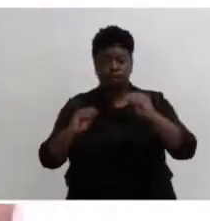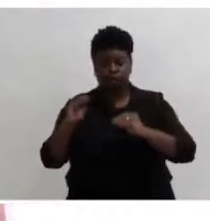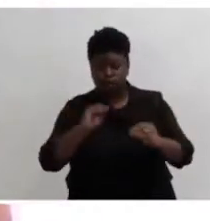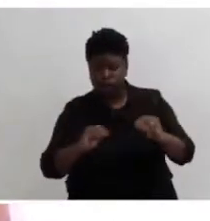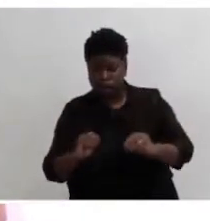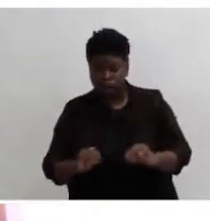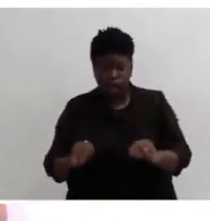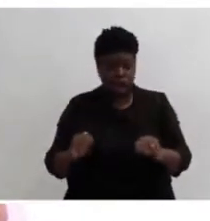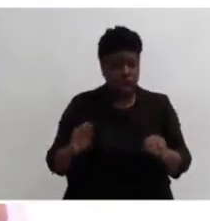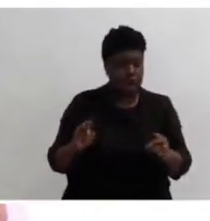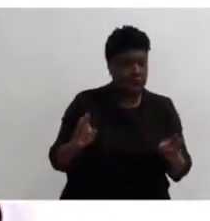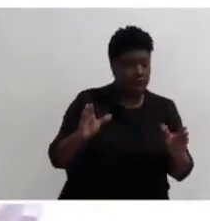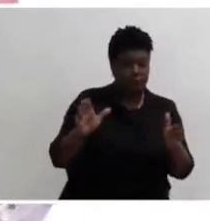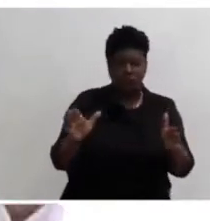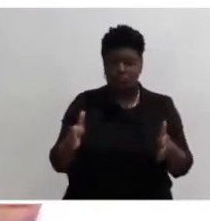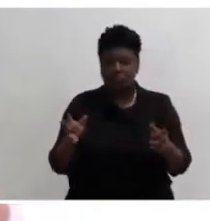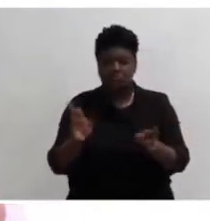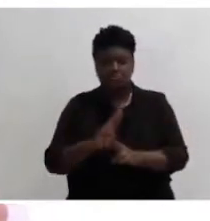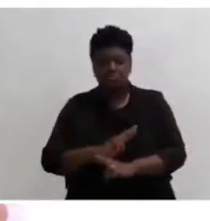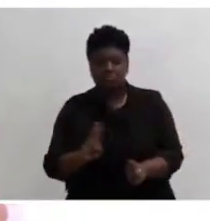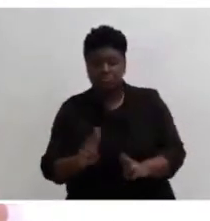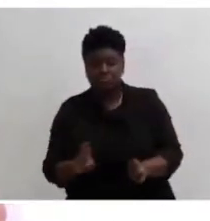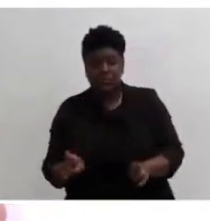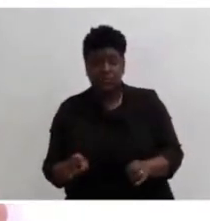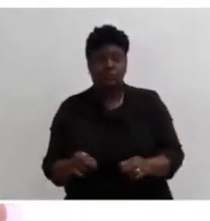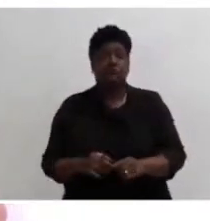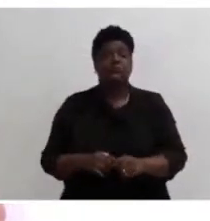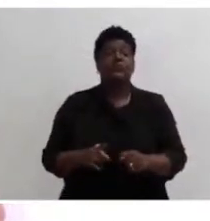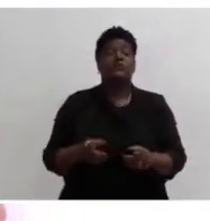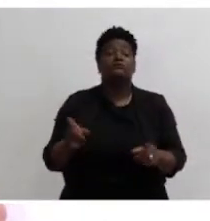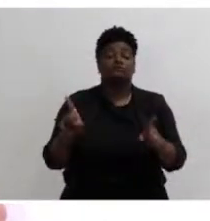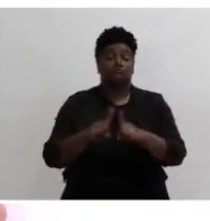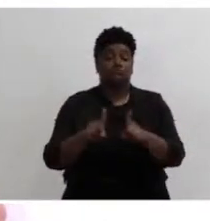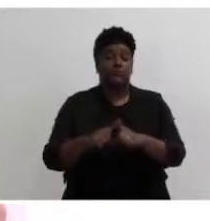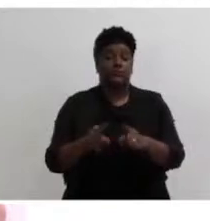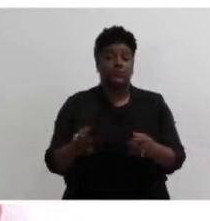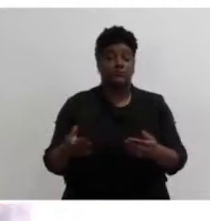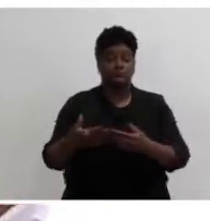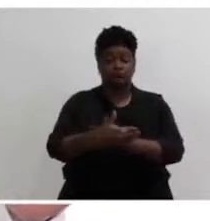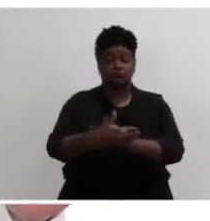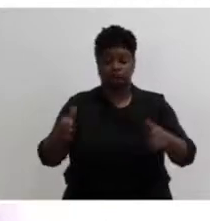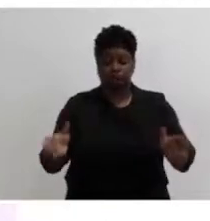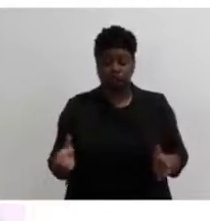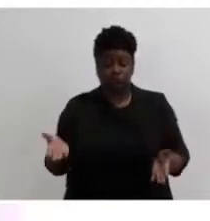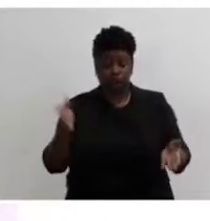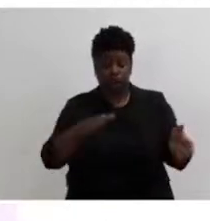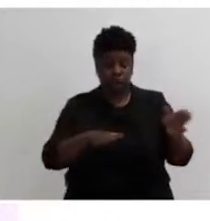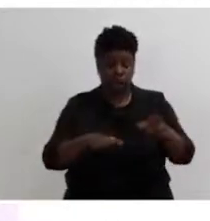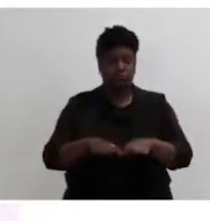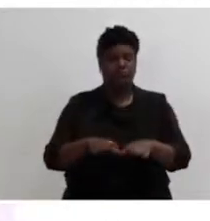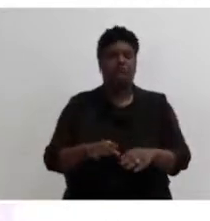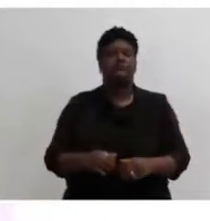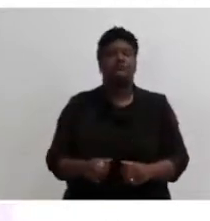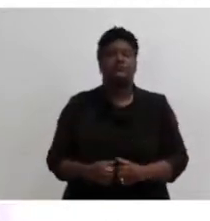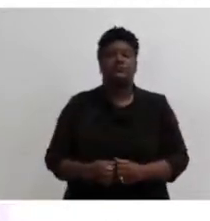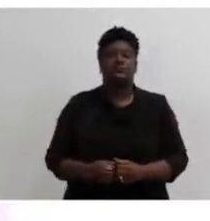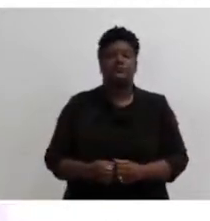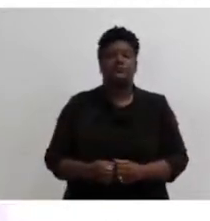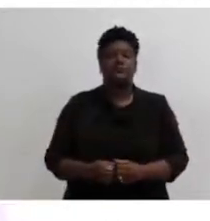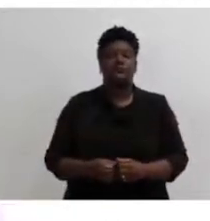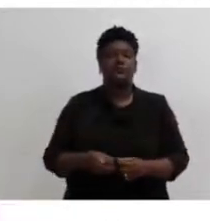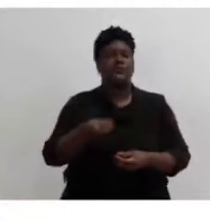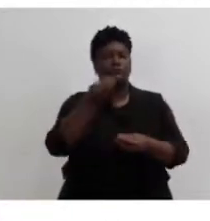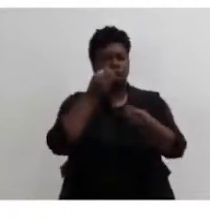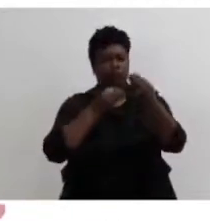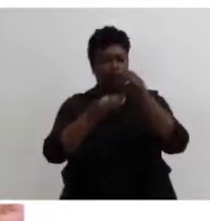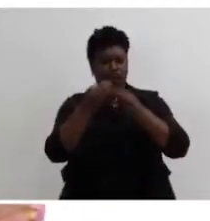cabo en un salón adyacente. Durante la hora del almuerzo crucé para asistir brevemente a